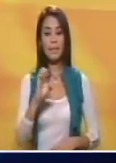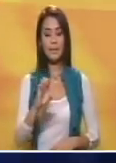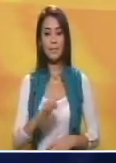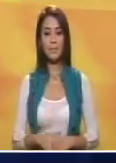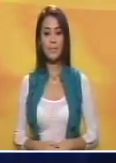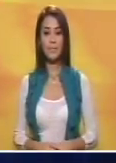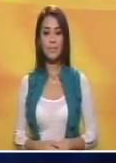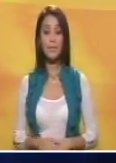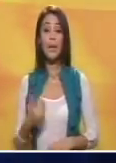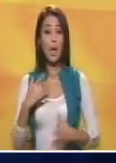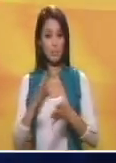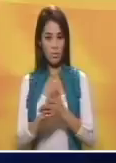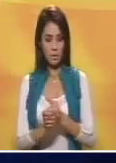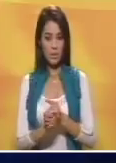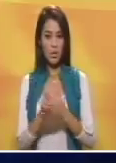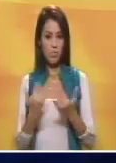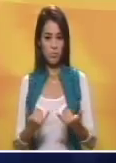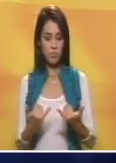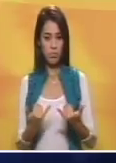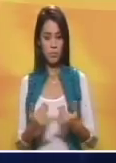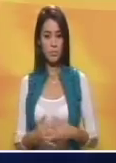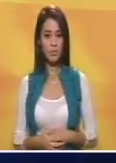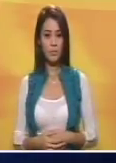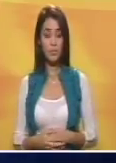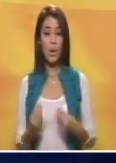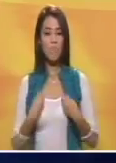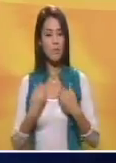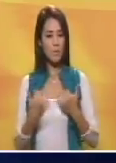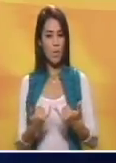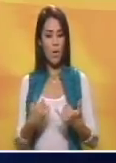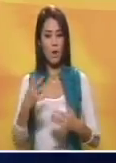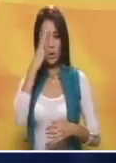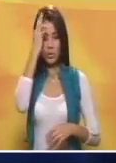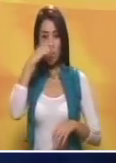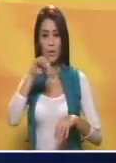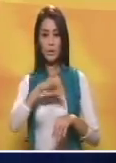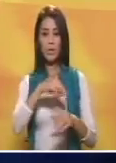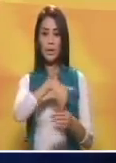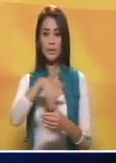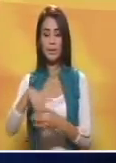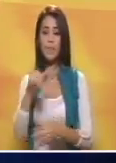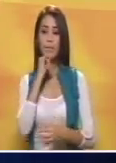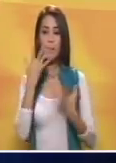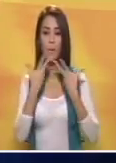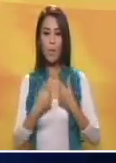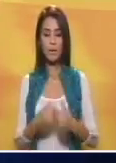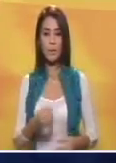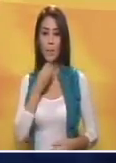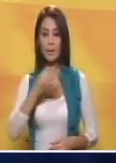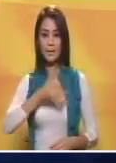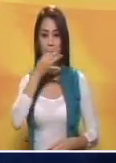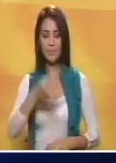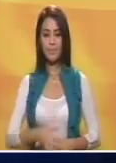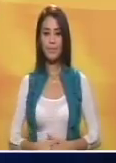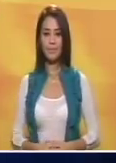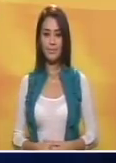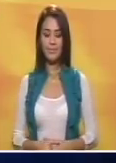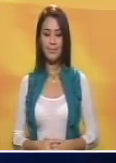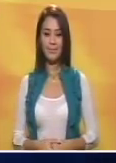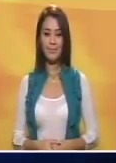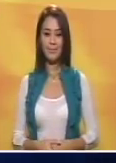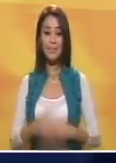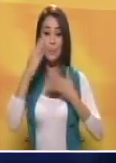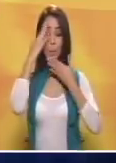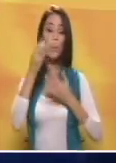Lucena. Nuestro compañero Manuel Covela está en vivo en el Consejo Nacional Electoral y nos amplía. Adelante, Manuel, buenas tardes.